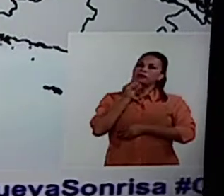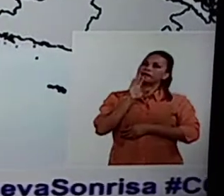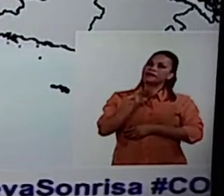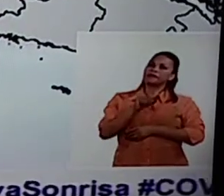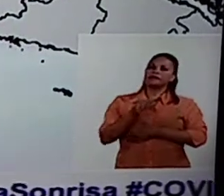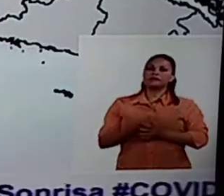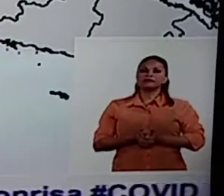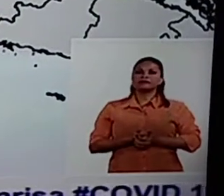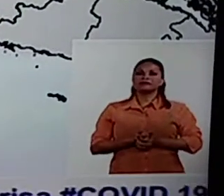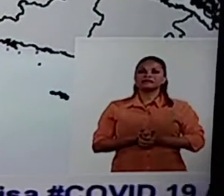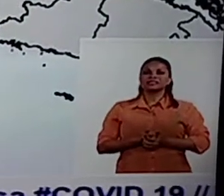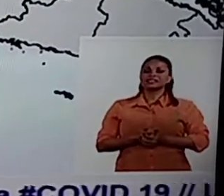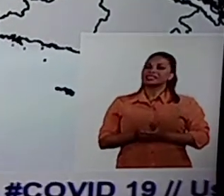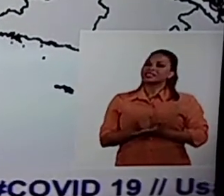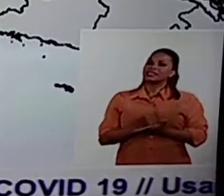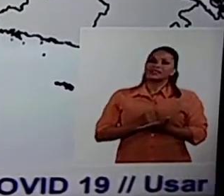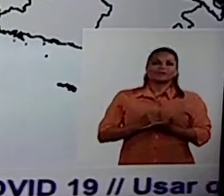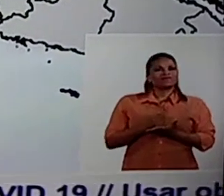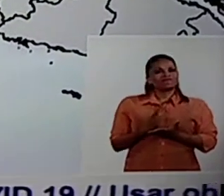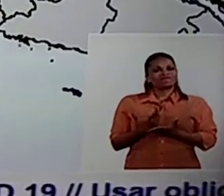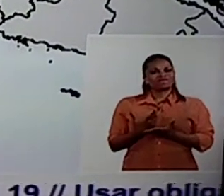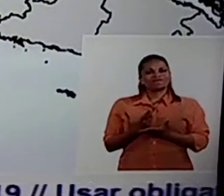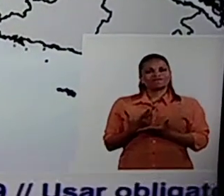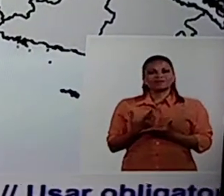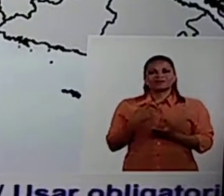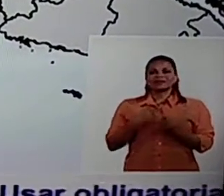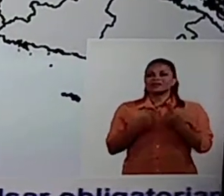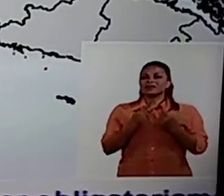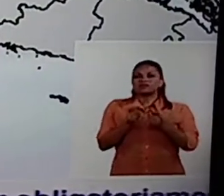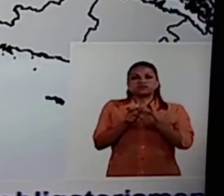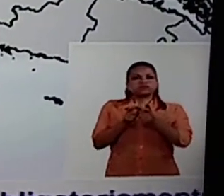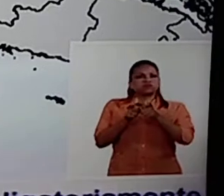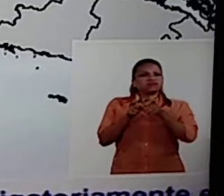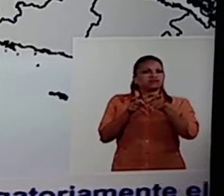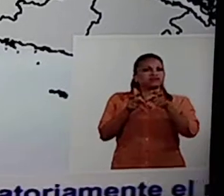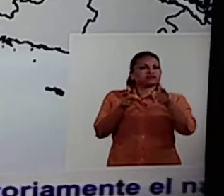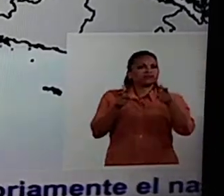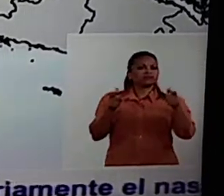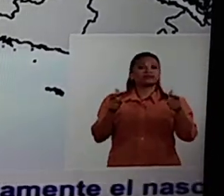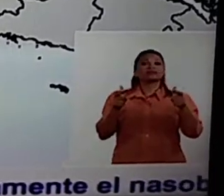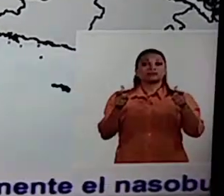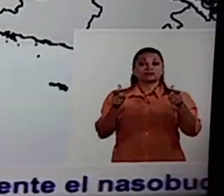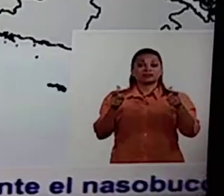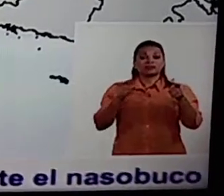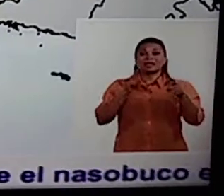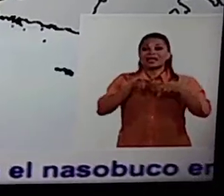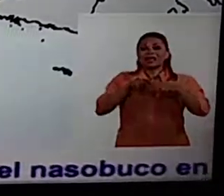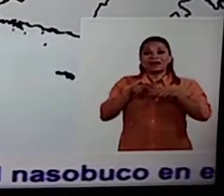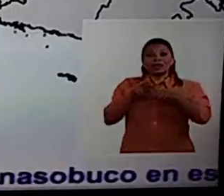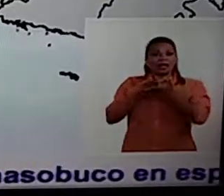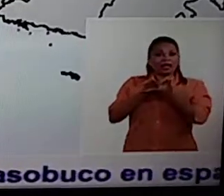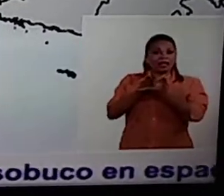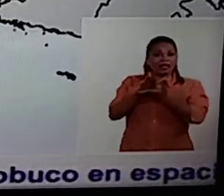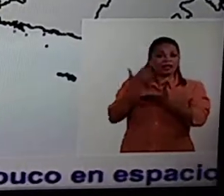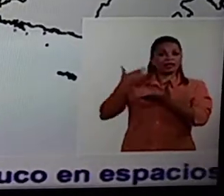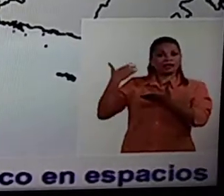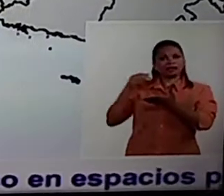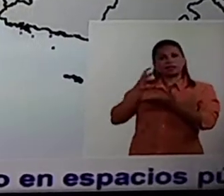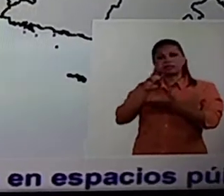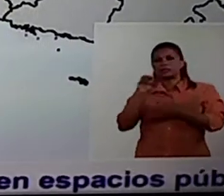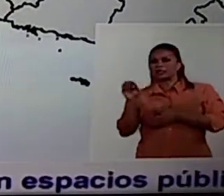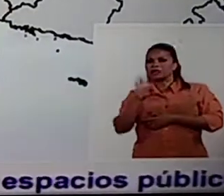nos disgusta porque es una cifra, o sea, hay un incremento que La Habana se había mantenido en 300, en